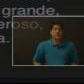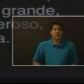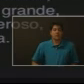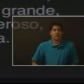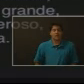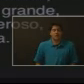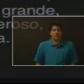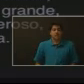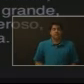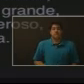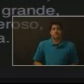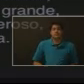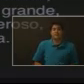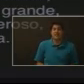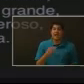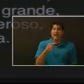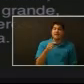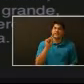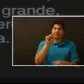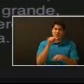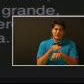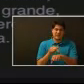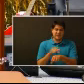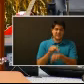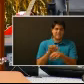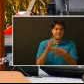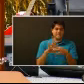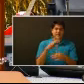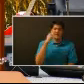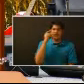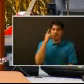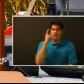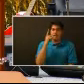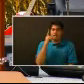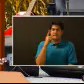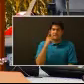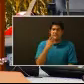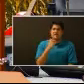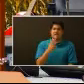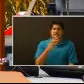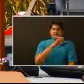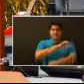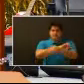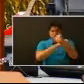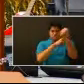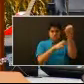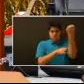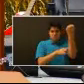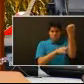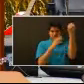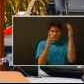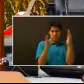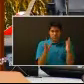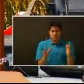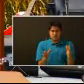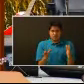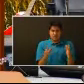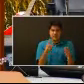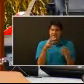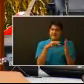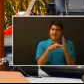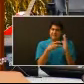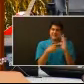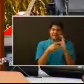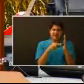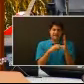Entonces, mire hermano, esta es una faceta de hombre. Un Gibor, dice, poderoso. Mire el significado o